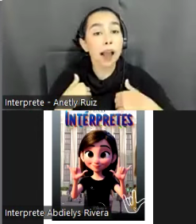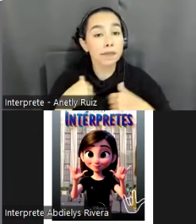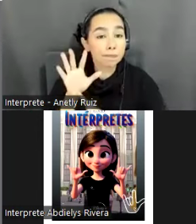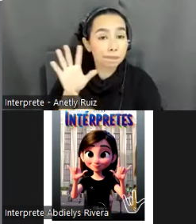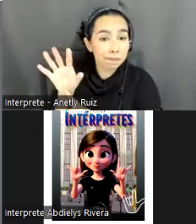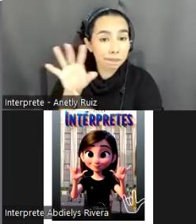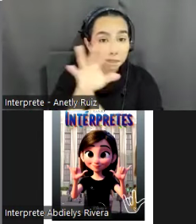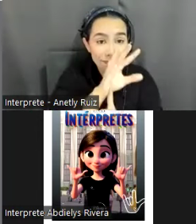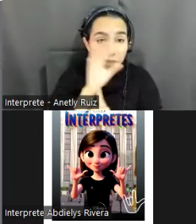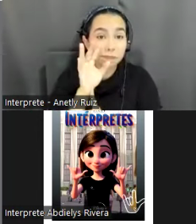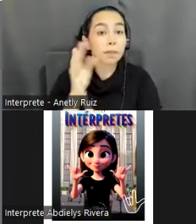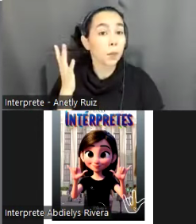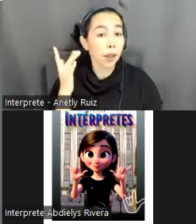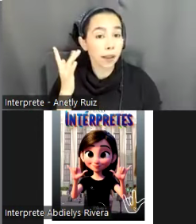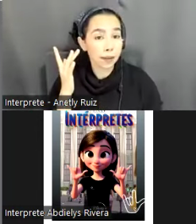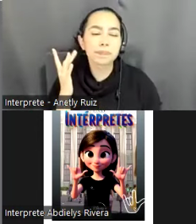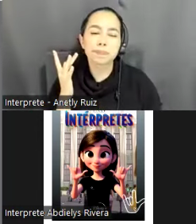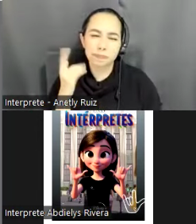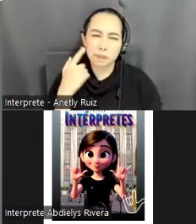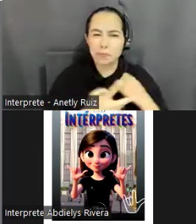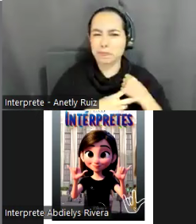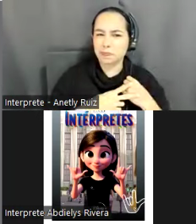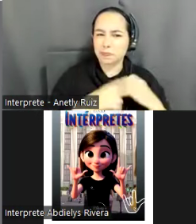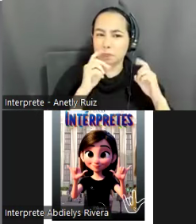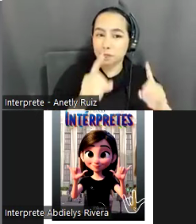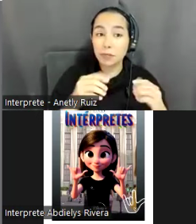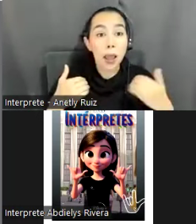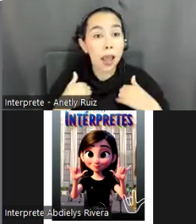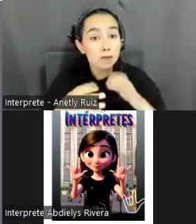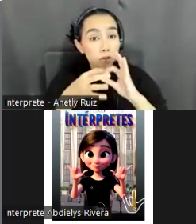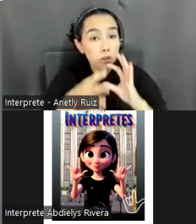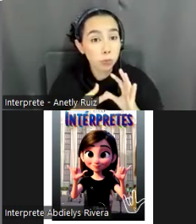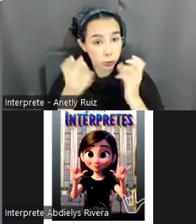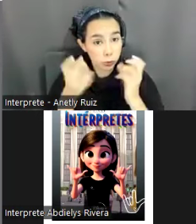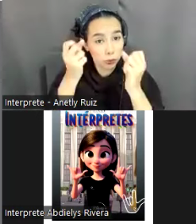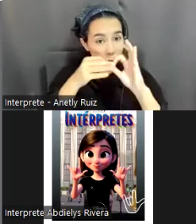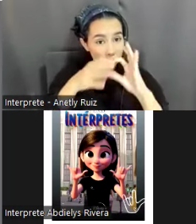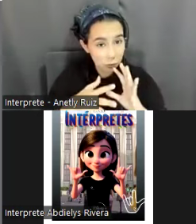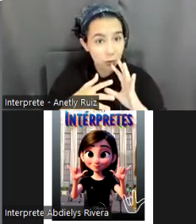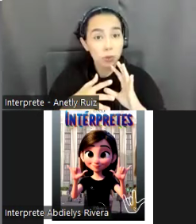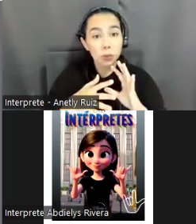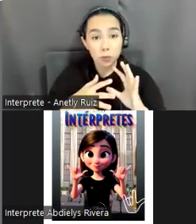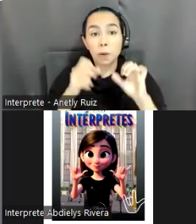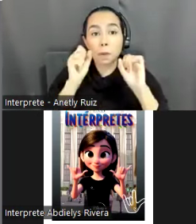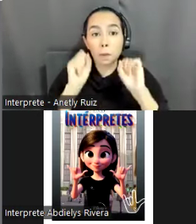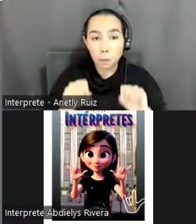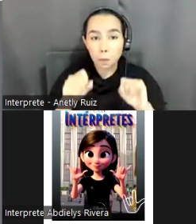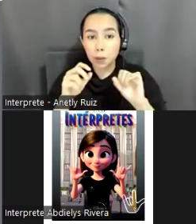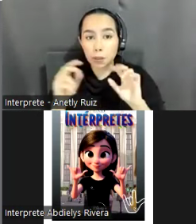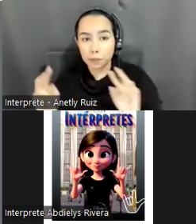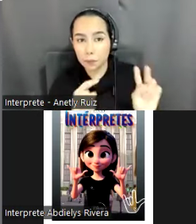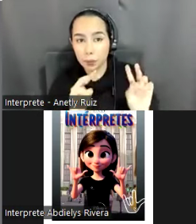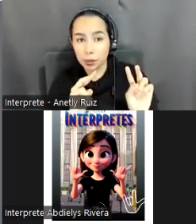y durante esta y todas las sesiones contaremos con intérprete de lenguaje de señas, quien podrán ver en el área de